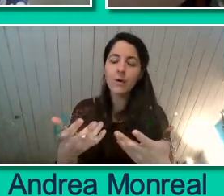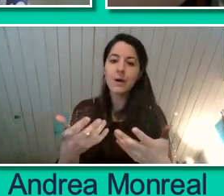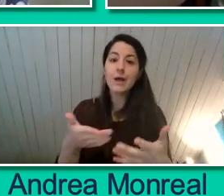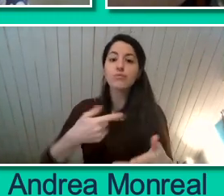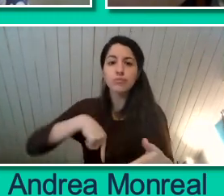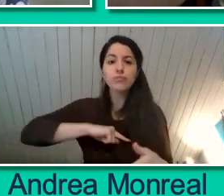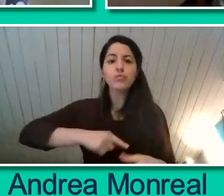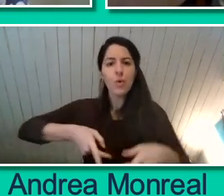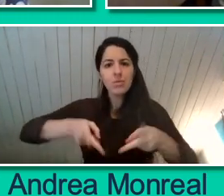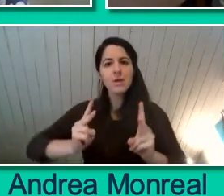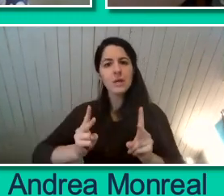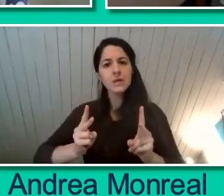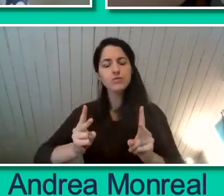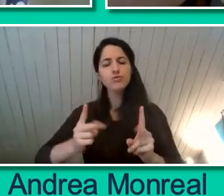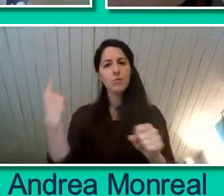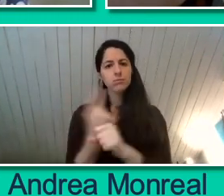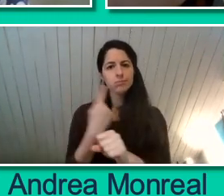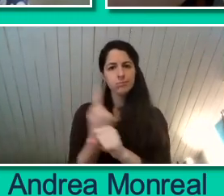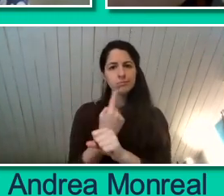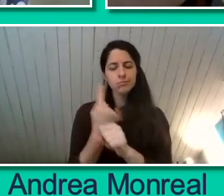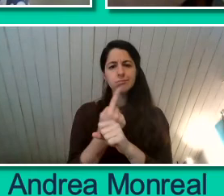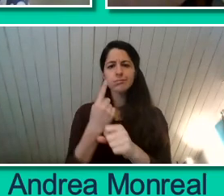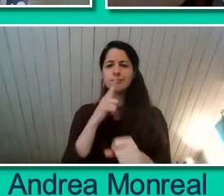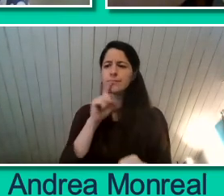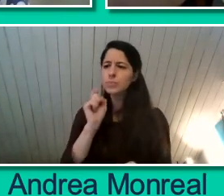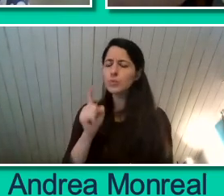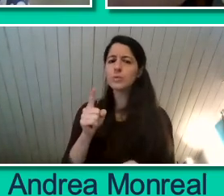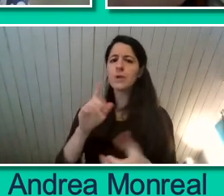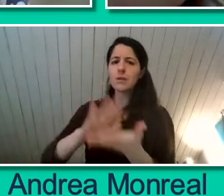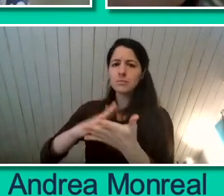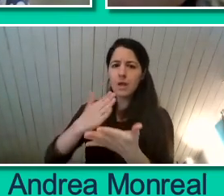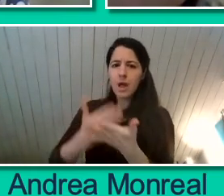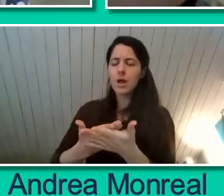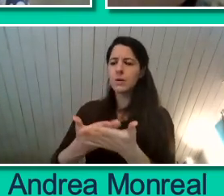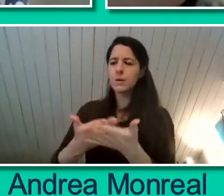los profesionales en el área de salud para descartar las dudas